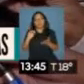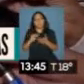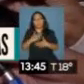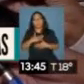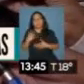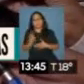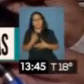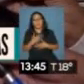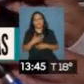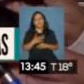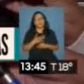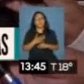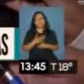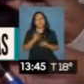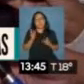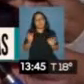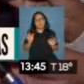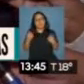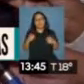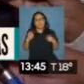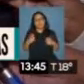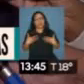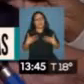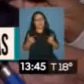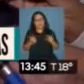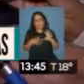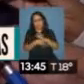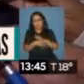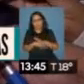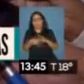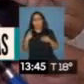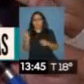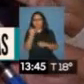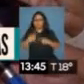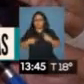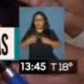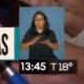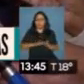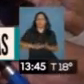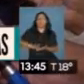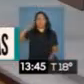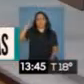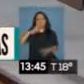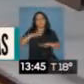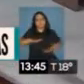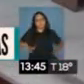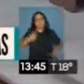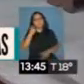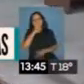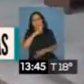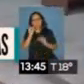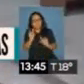que el deporte es salud, que es muy importante para el desarrollo, ¿no?, de los niños, niñas y adolescentes.